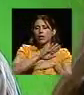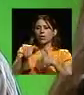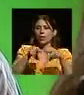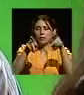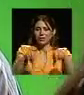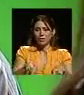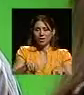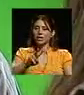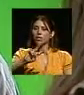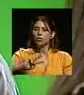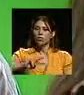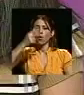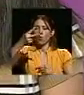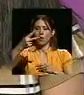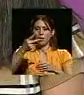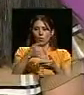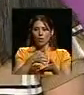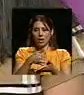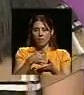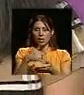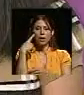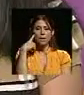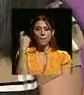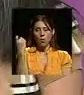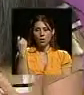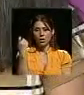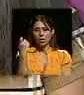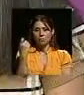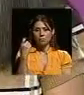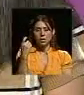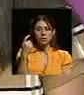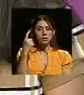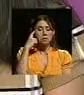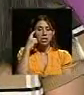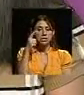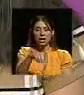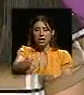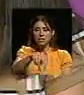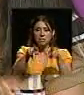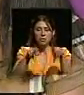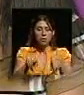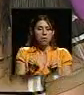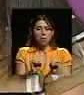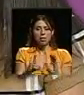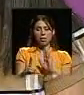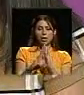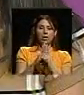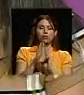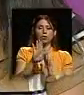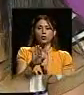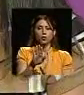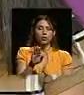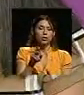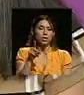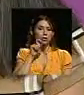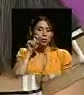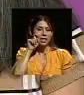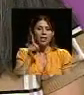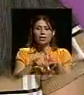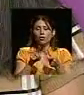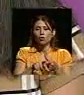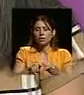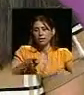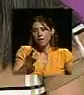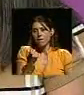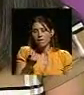doblemente vulnerables precisamente porque al considerarse que no tienen derecho a su sexualidad, entonces no se les da, digamos, la información, la educación,